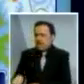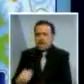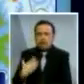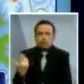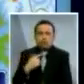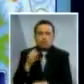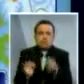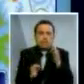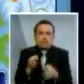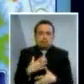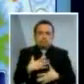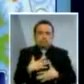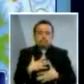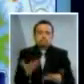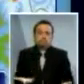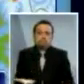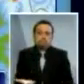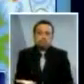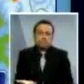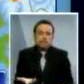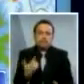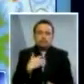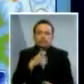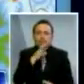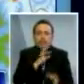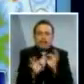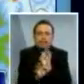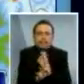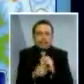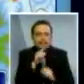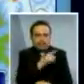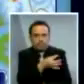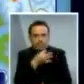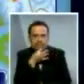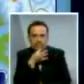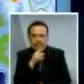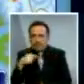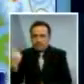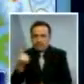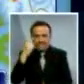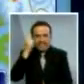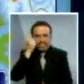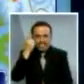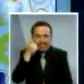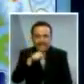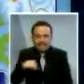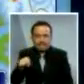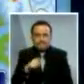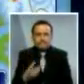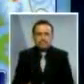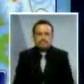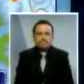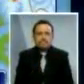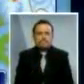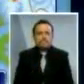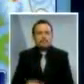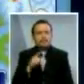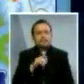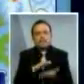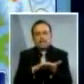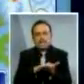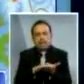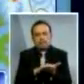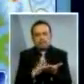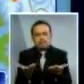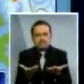los tribunales se atemorizan. Porque no tengo explicación. Fíjate que lo que tú has dicho, para que la gente lo logre entender. En el caso,